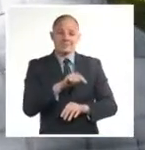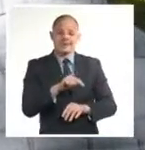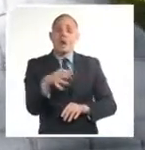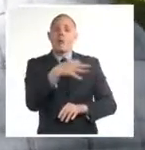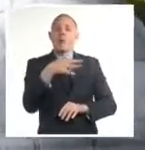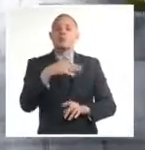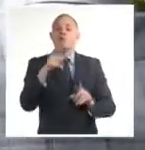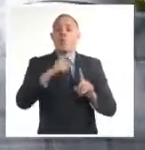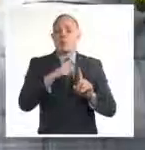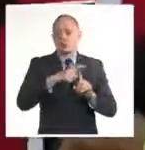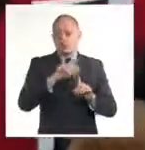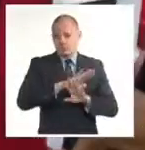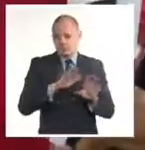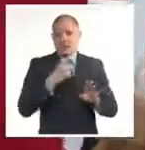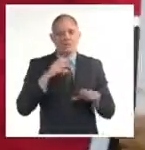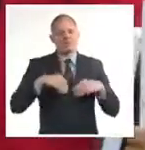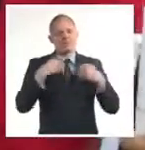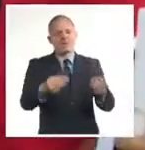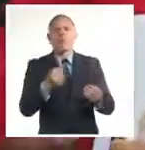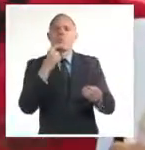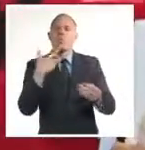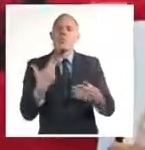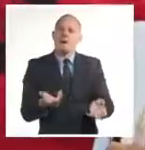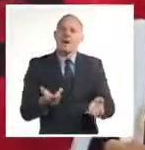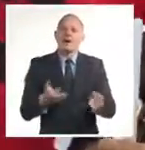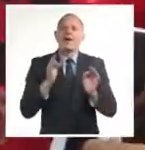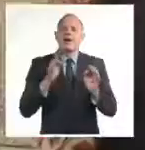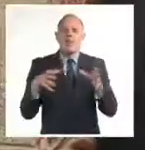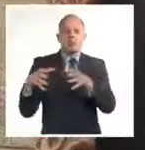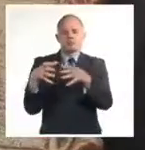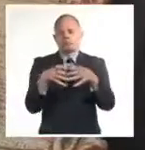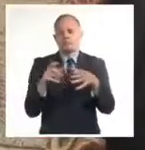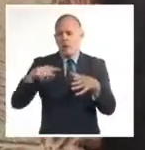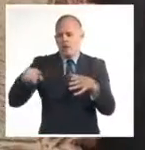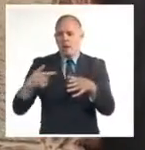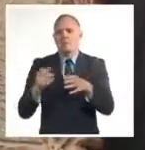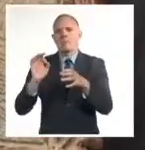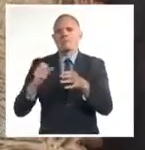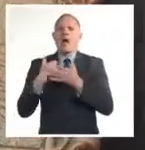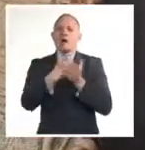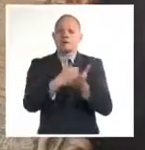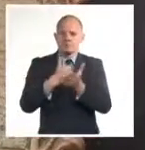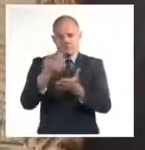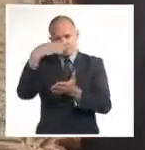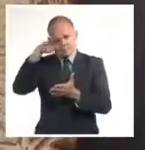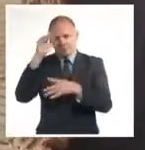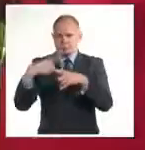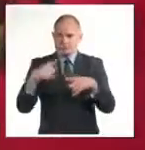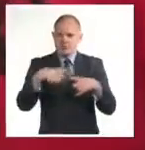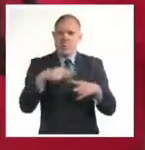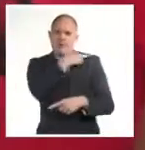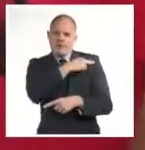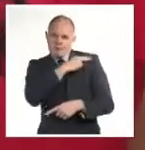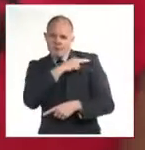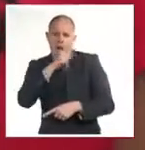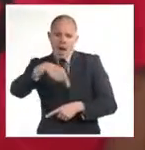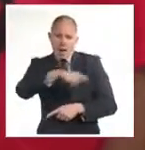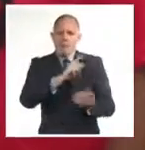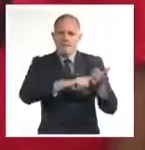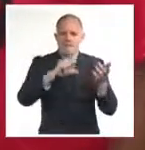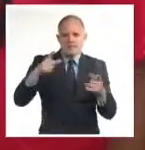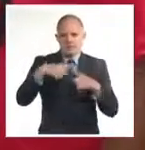se le otorgó la distinción al mérito estrella de Virán al movimiento de solidaridad en manos de las máximas autoridades del partido y el